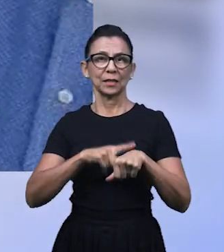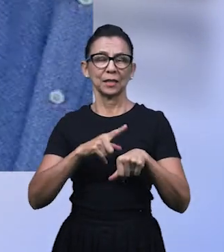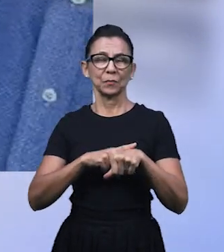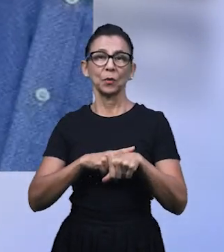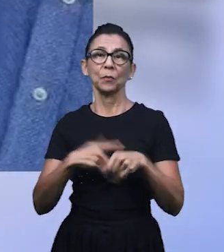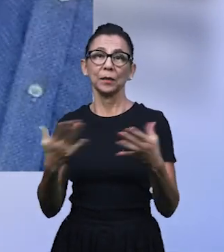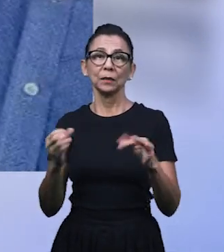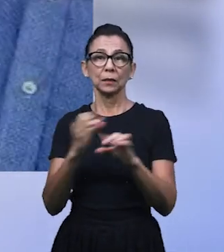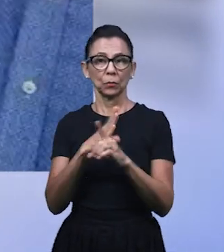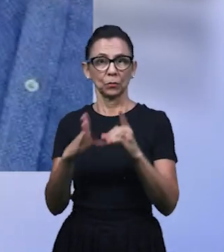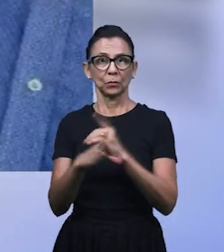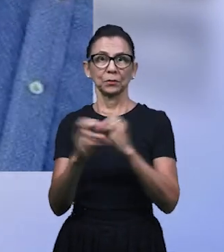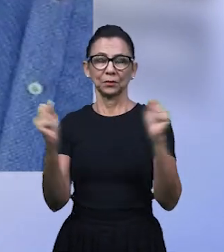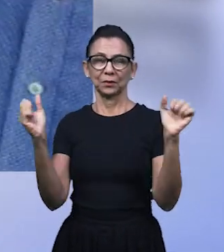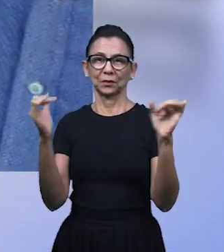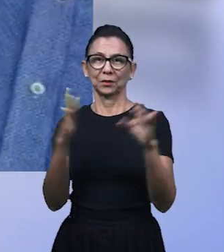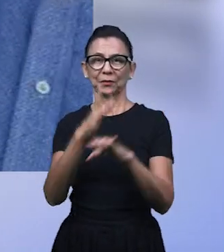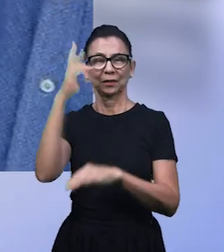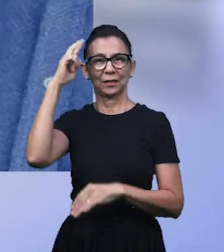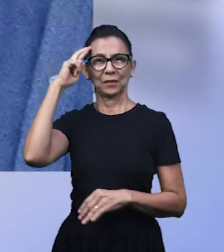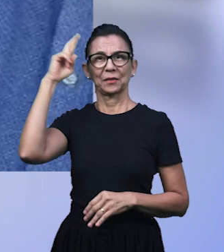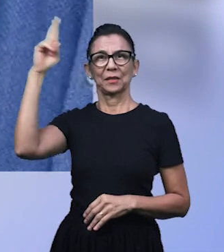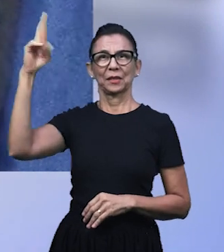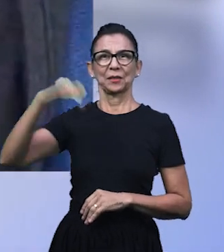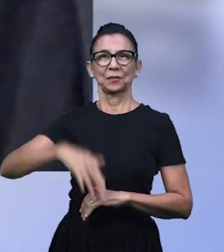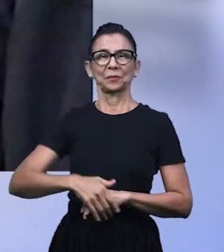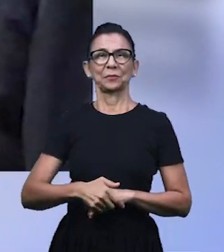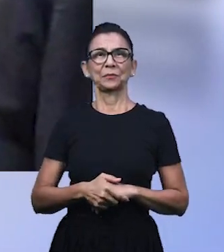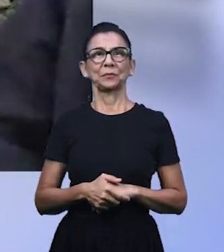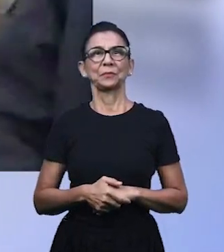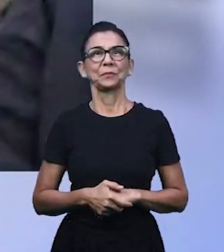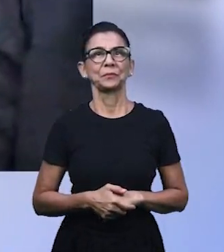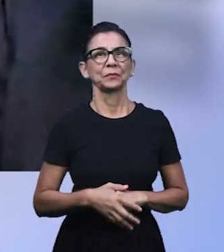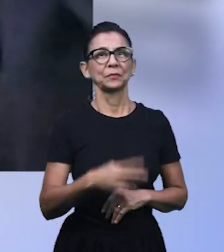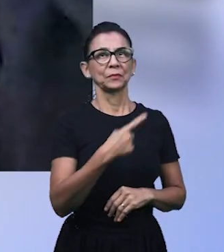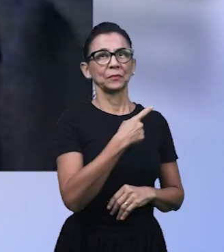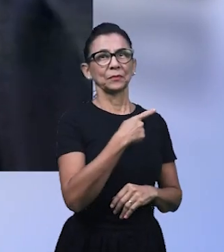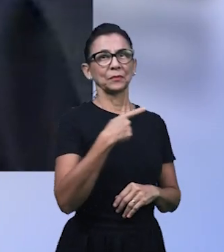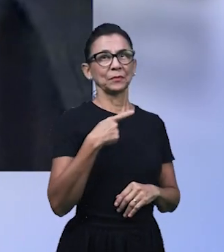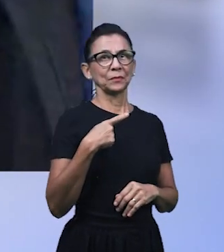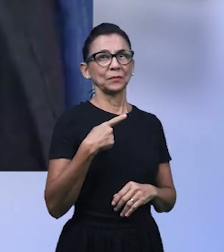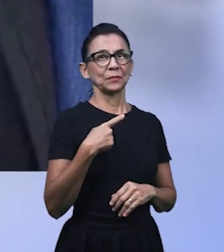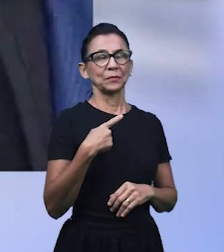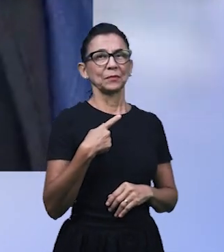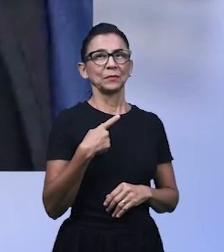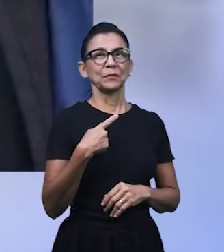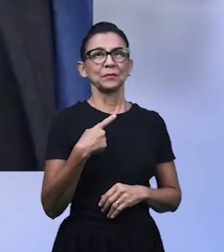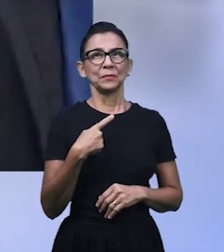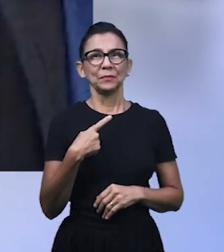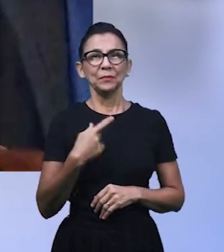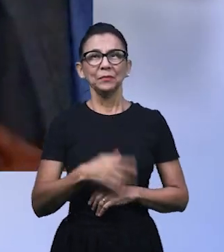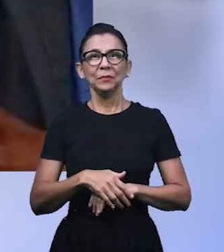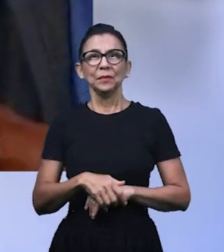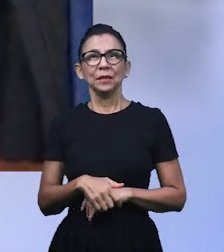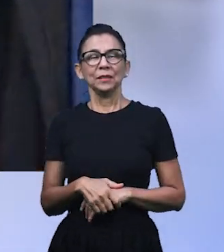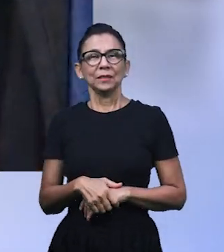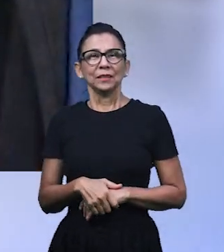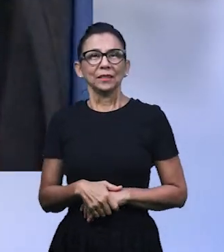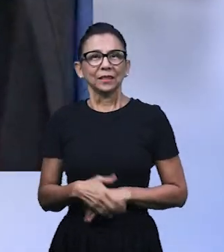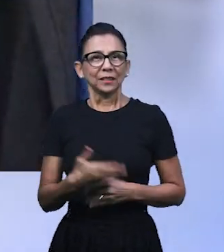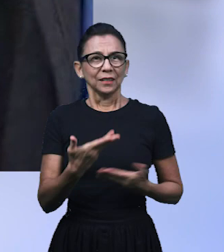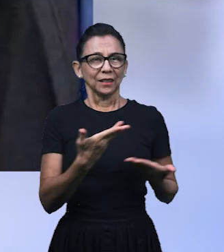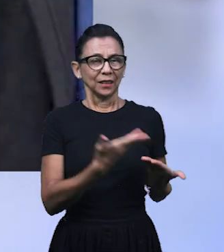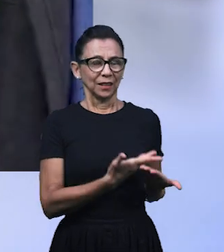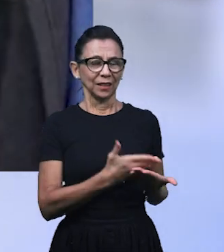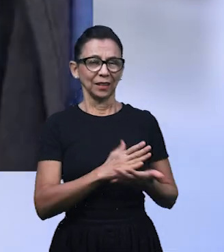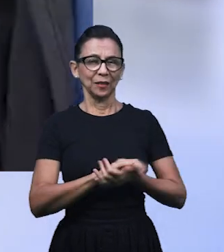de glorificación a Dios en la consagración de nuestro templo. La paz del Señor. Y Pastor Harry Meliton de Lima 2. Amén.